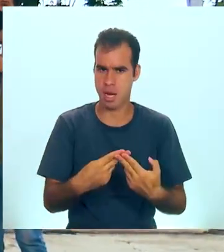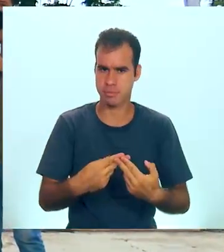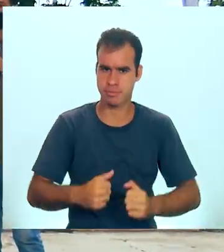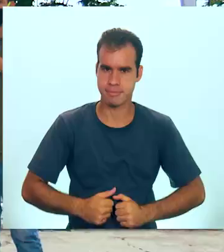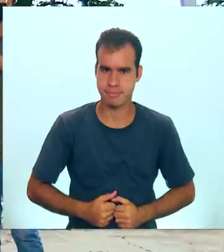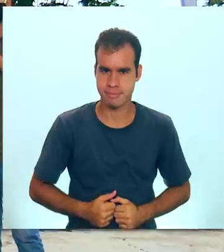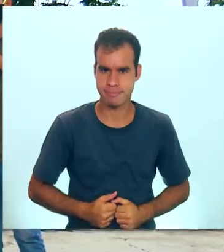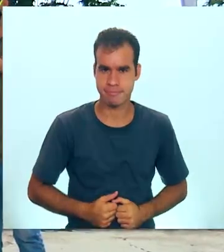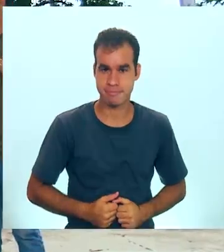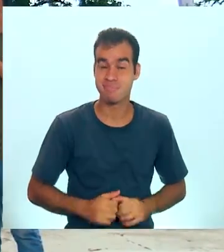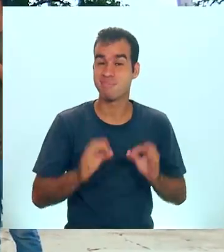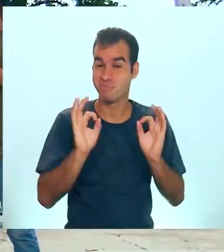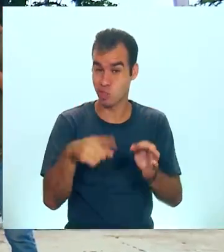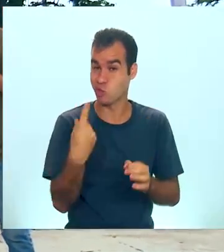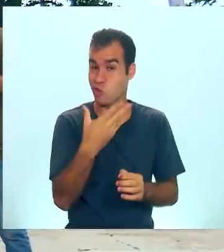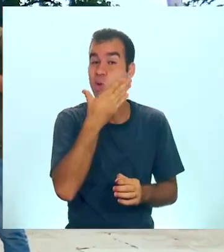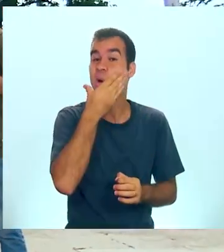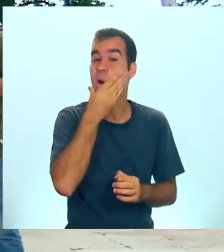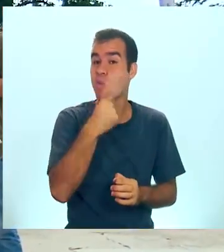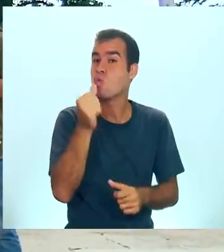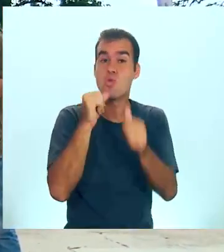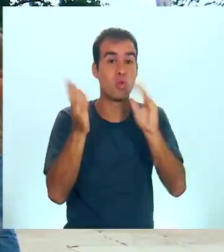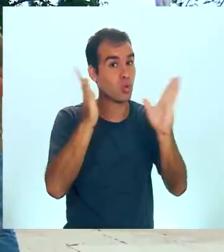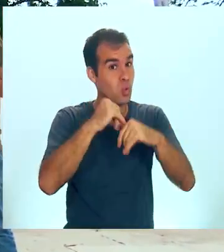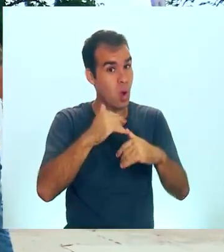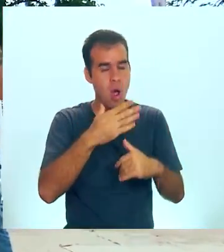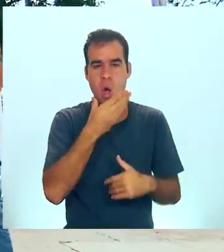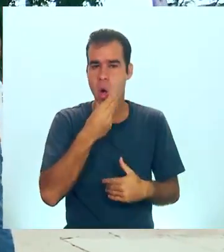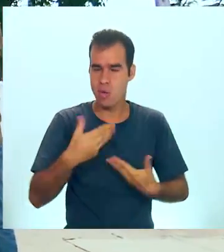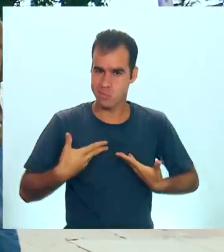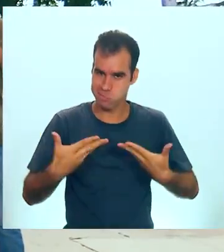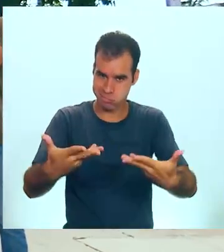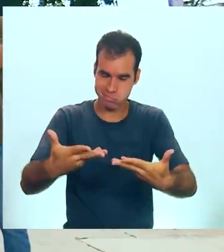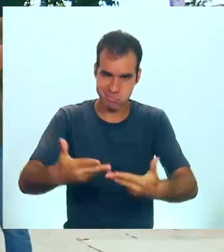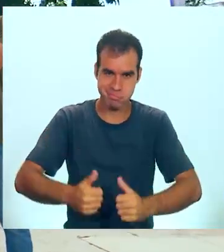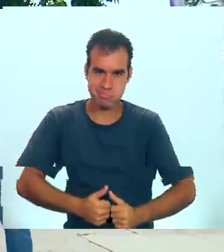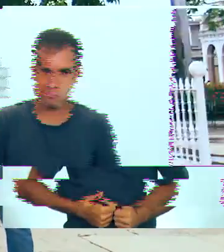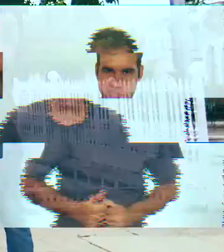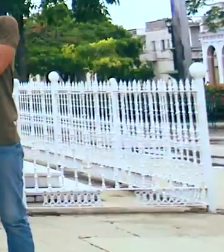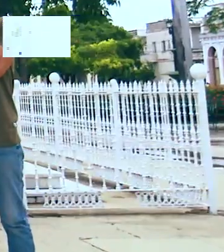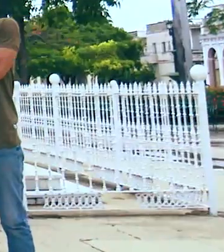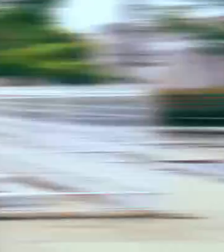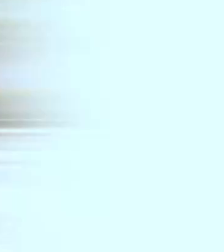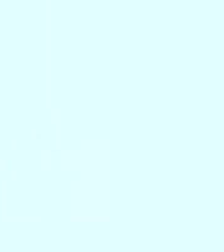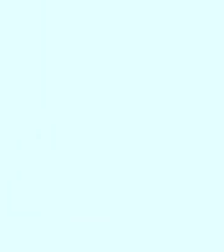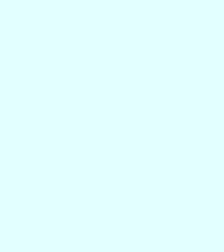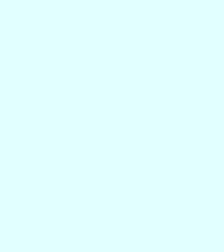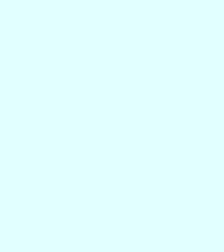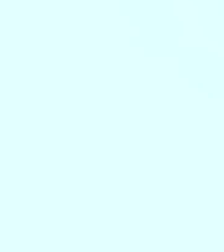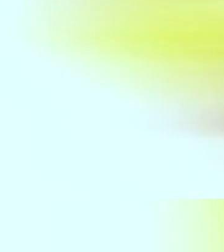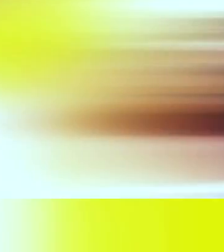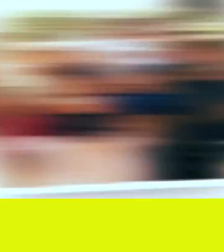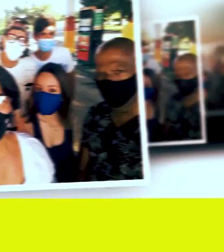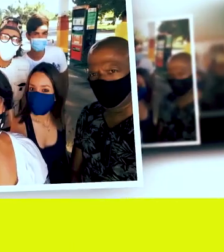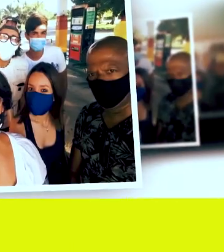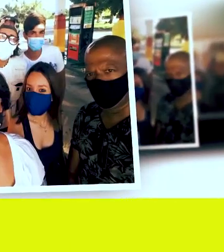a luchar y a triunfar. Porque somos, y que no lo dude nadie, Jóvenes por la Vida.